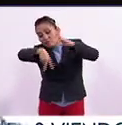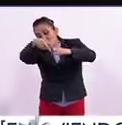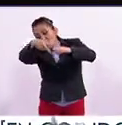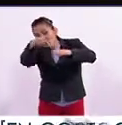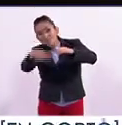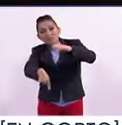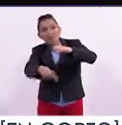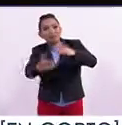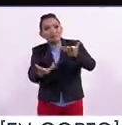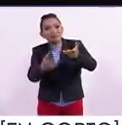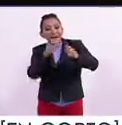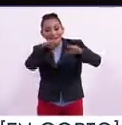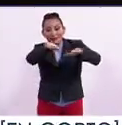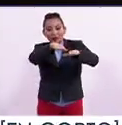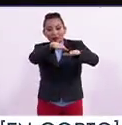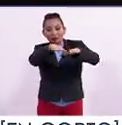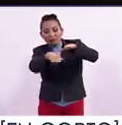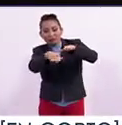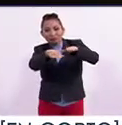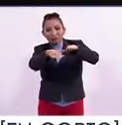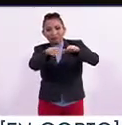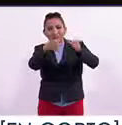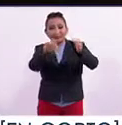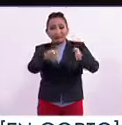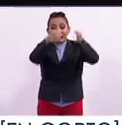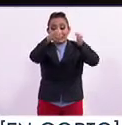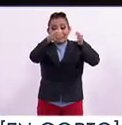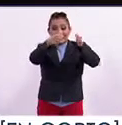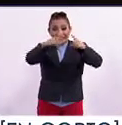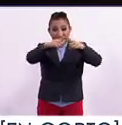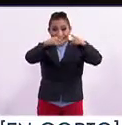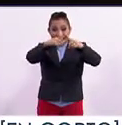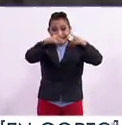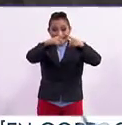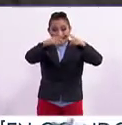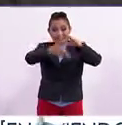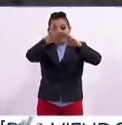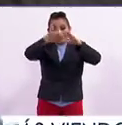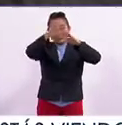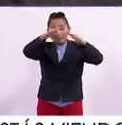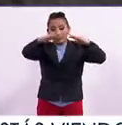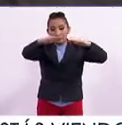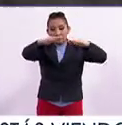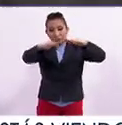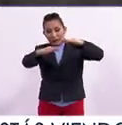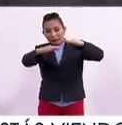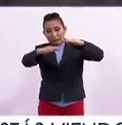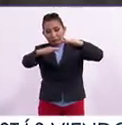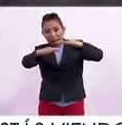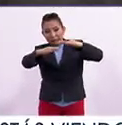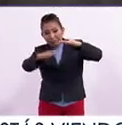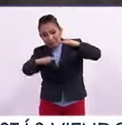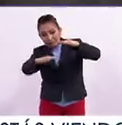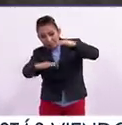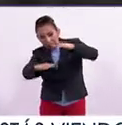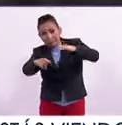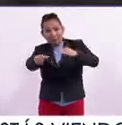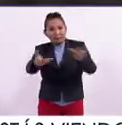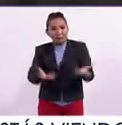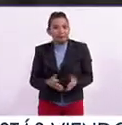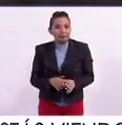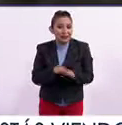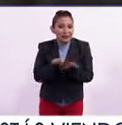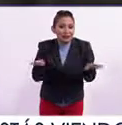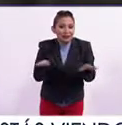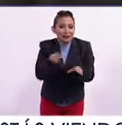y entonces al construirle la catedral encima se fue hundiendo mucho más donde estaba virgen, digamos, el suelo, que donde ya